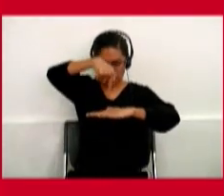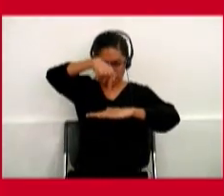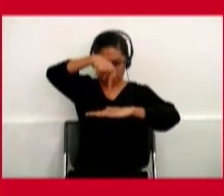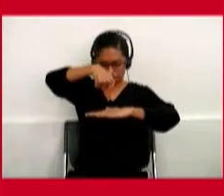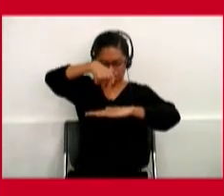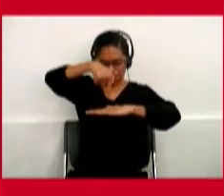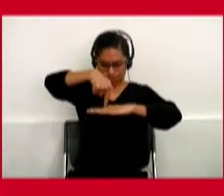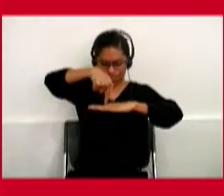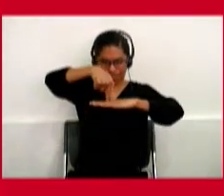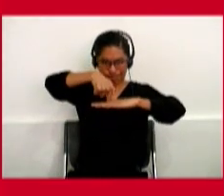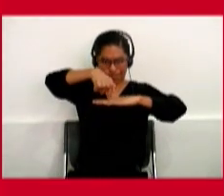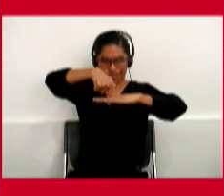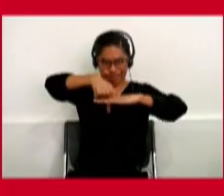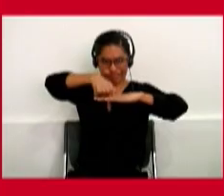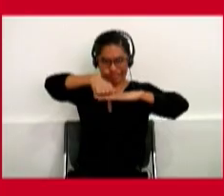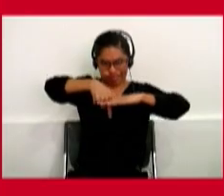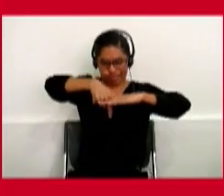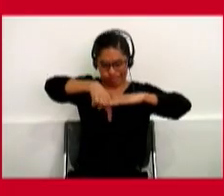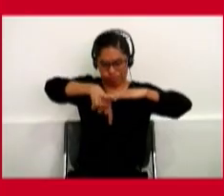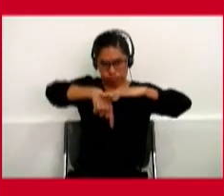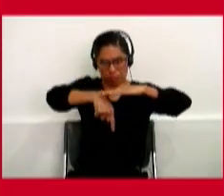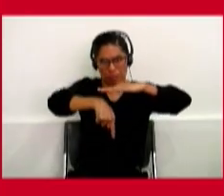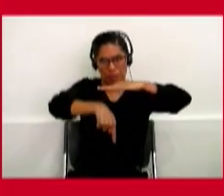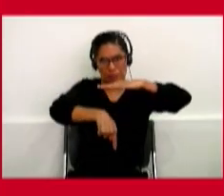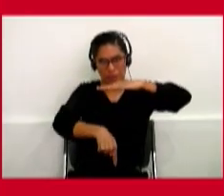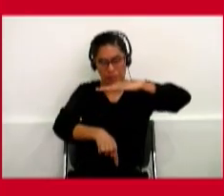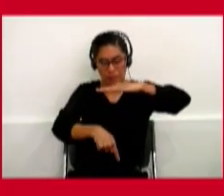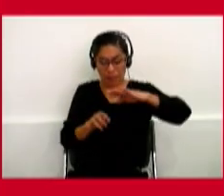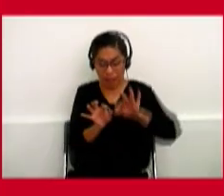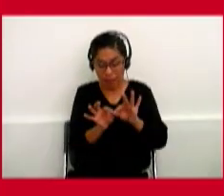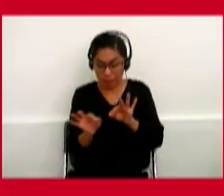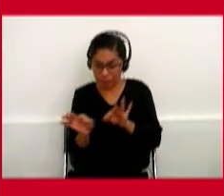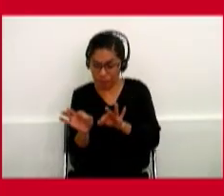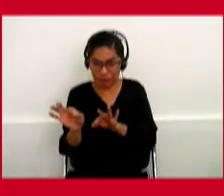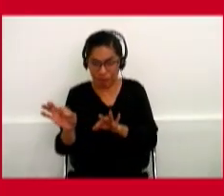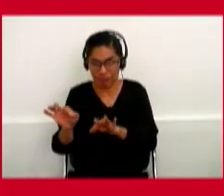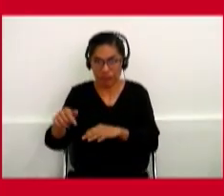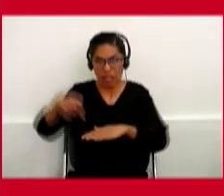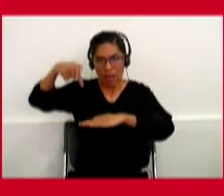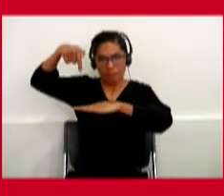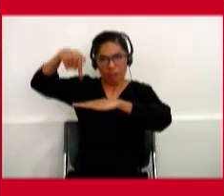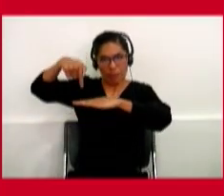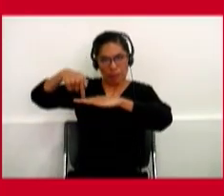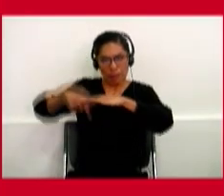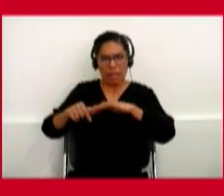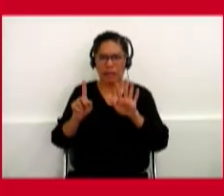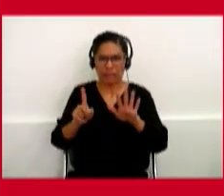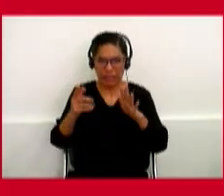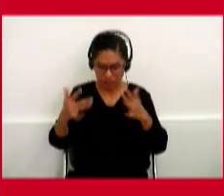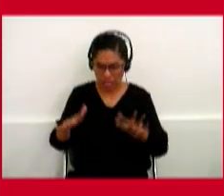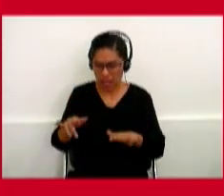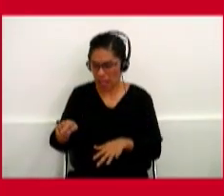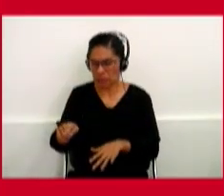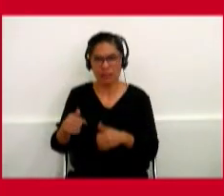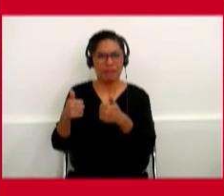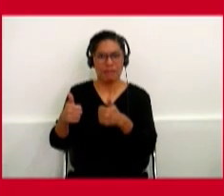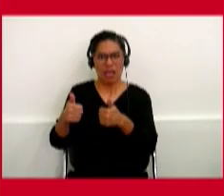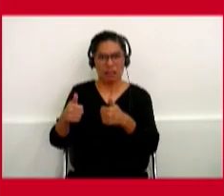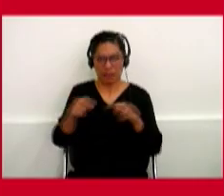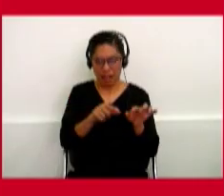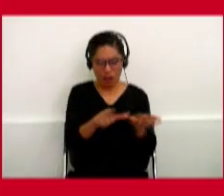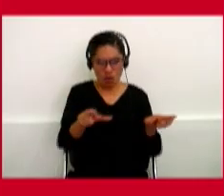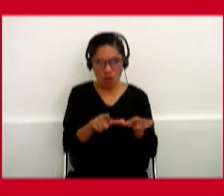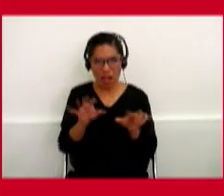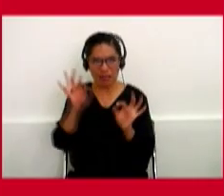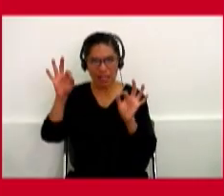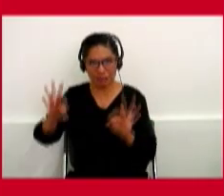Y la desviación, 6 taladros ya estaban dentro del rango aceptable. En